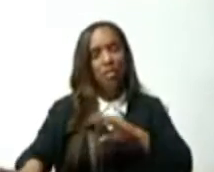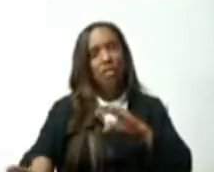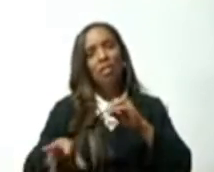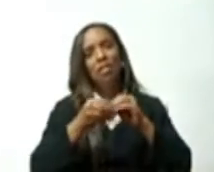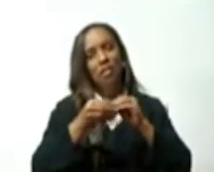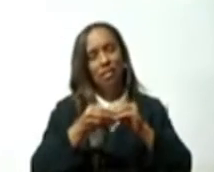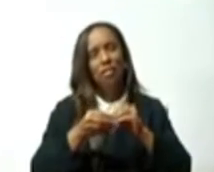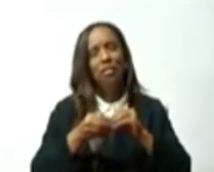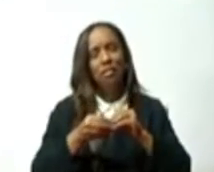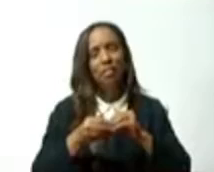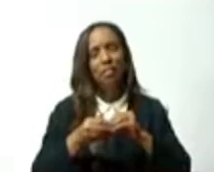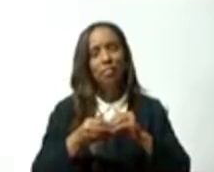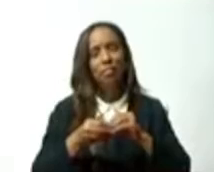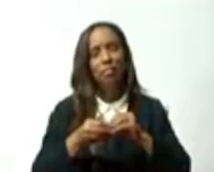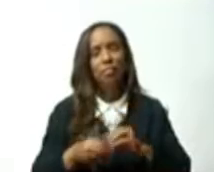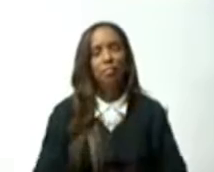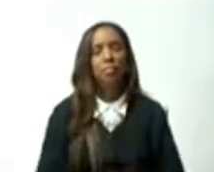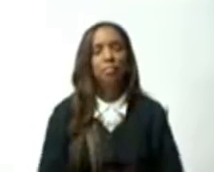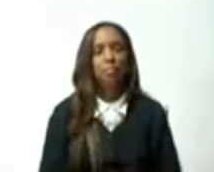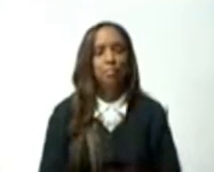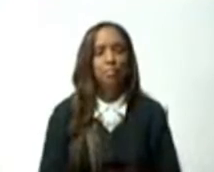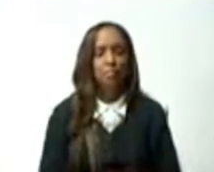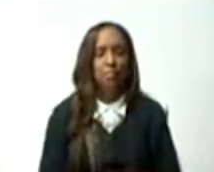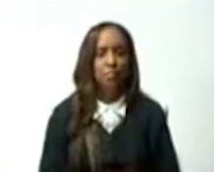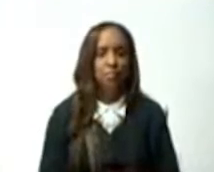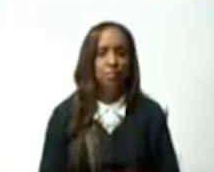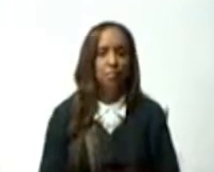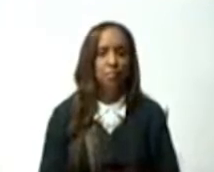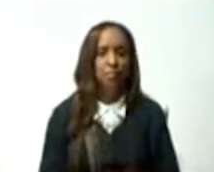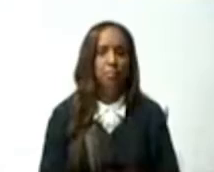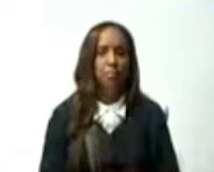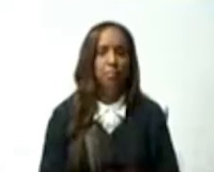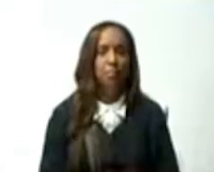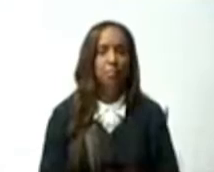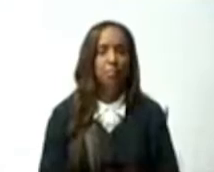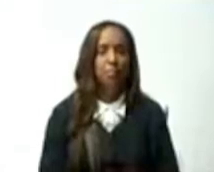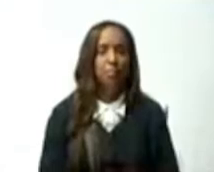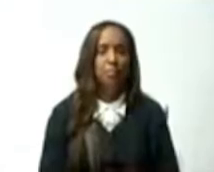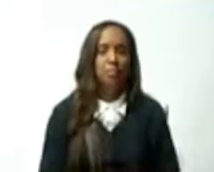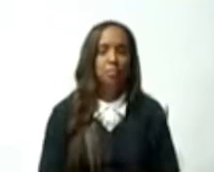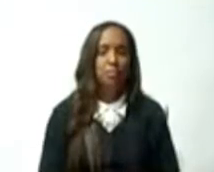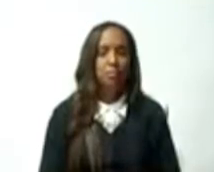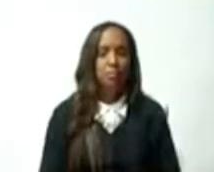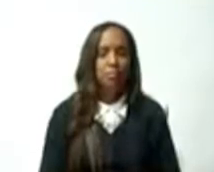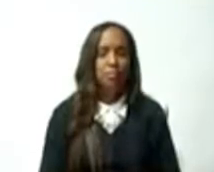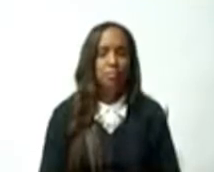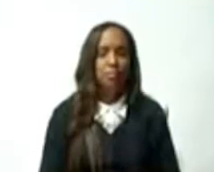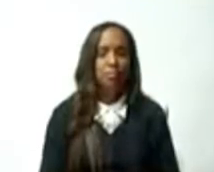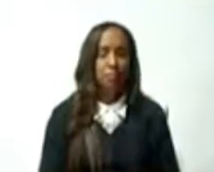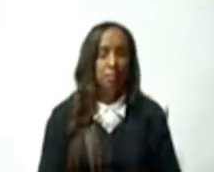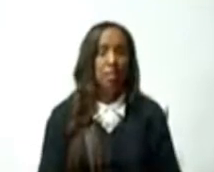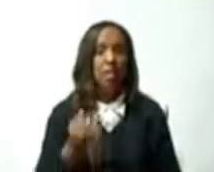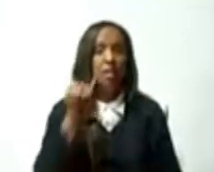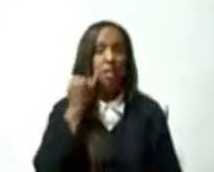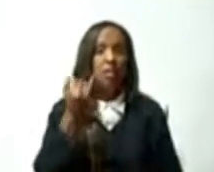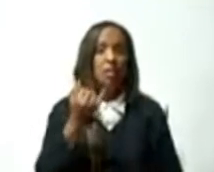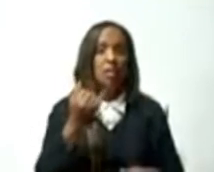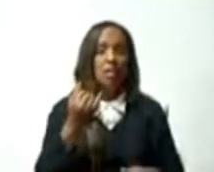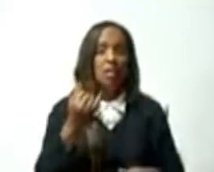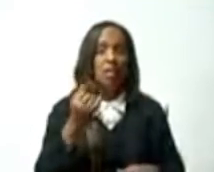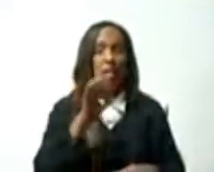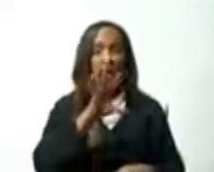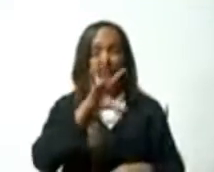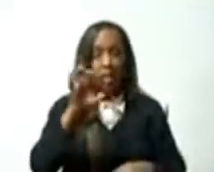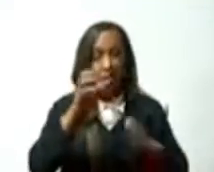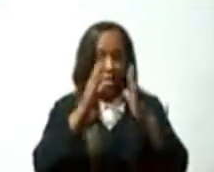censo. Así es. En vez de 500 casas, deberían de ser 2 o 3 mil viviendas económicas. Y si